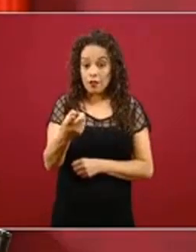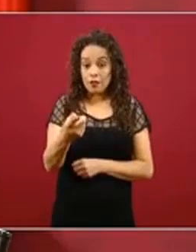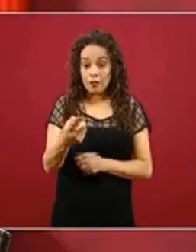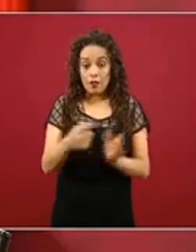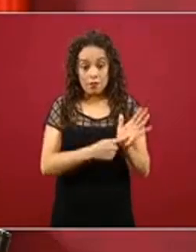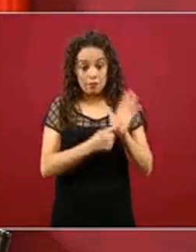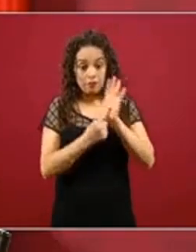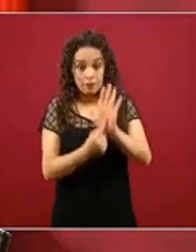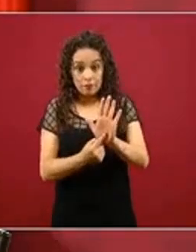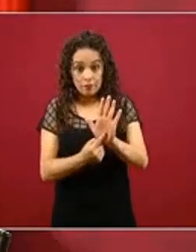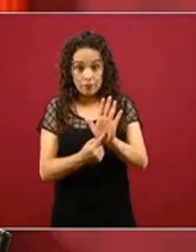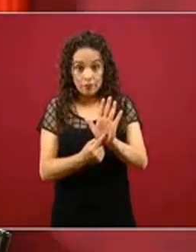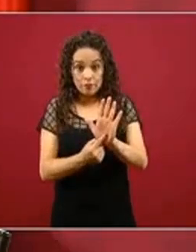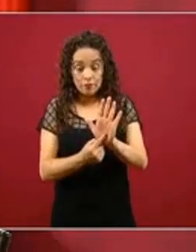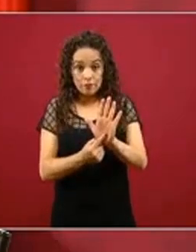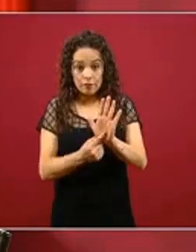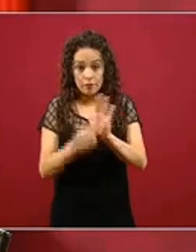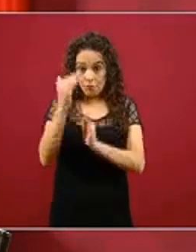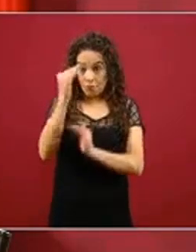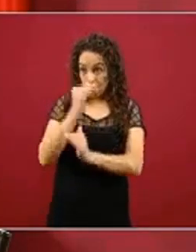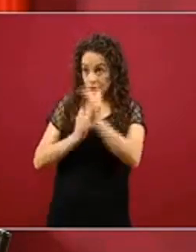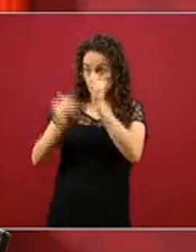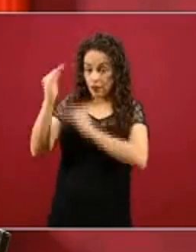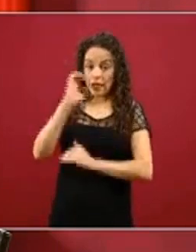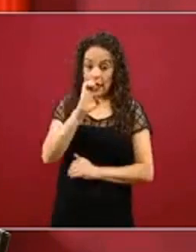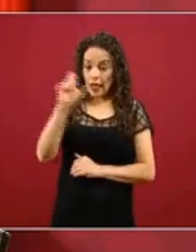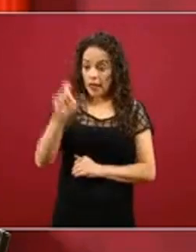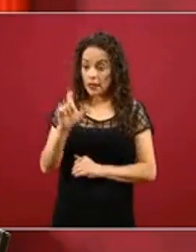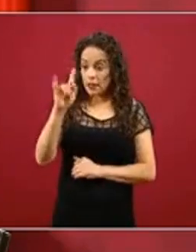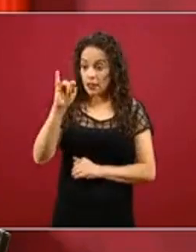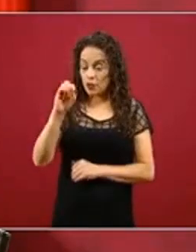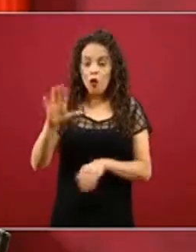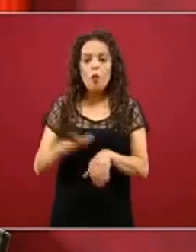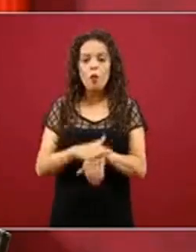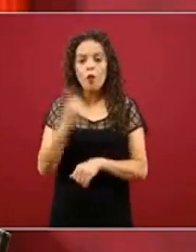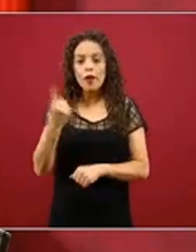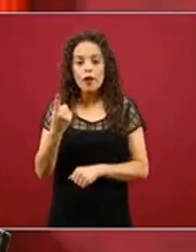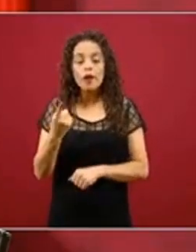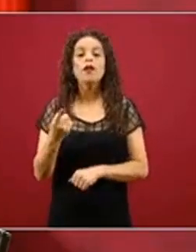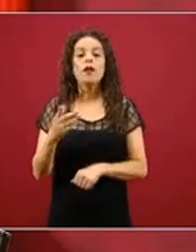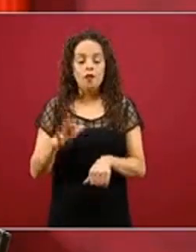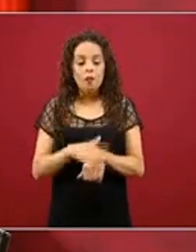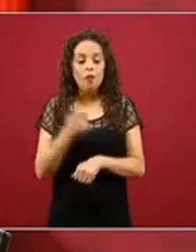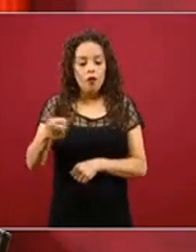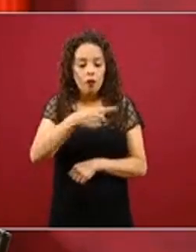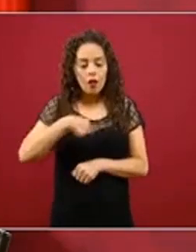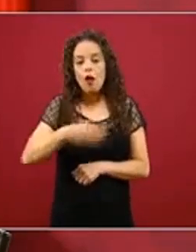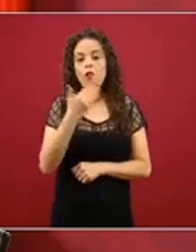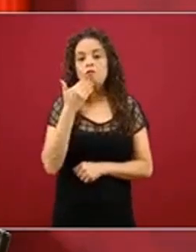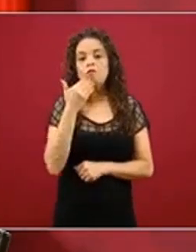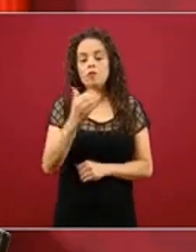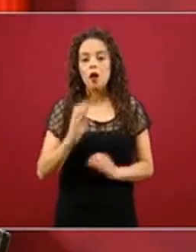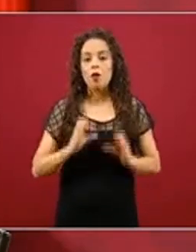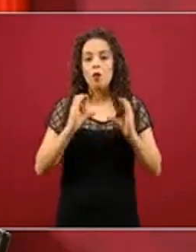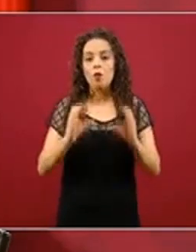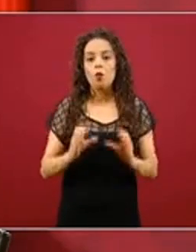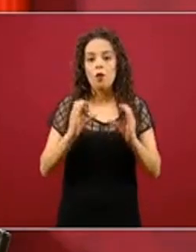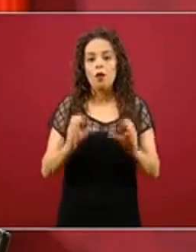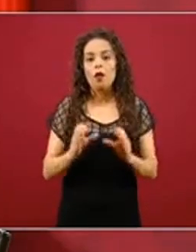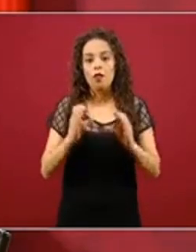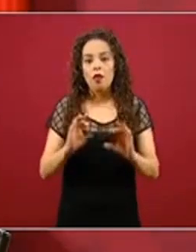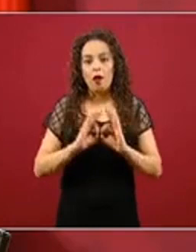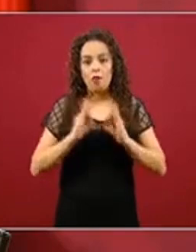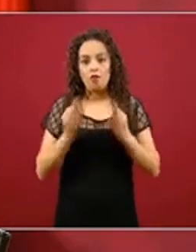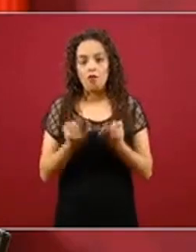de las medidas de mitigación. Yo sé que esto puede ser difícil de visualizarlo. No